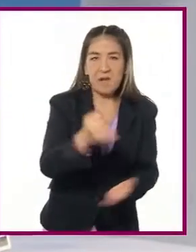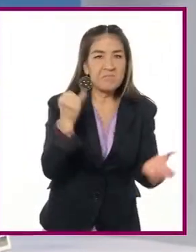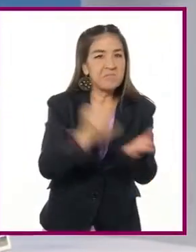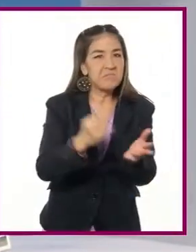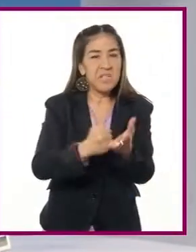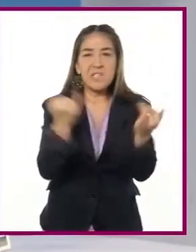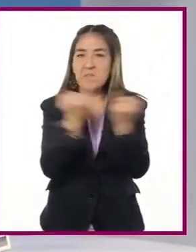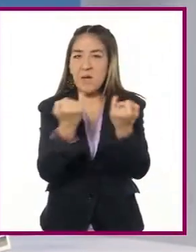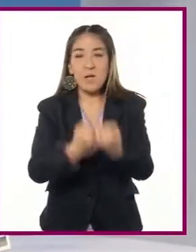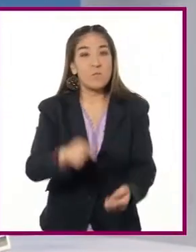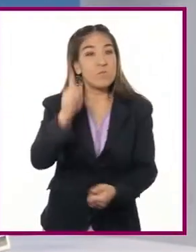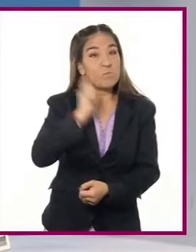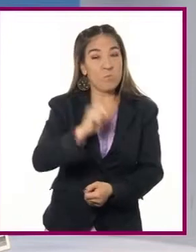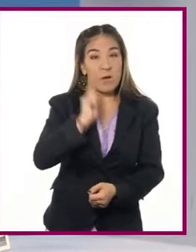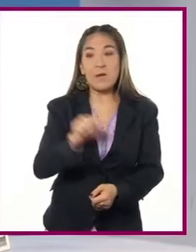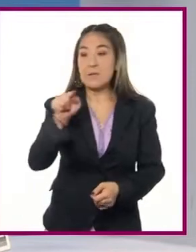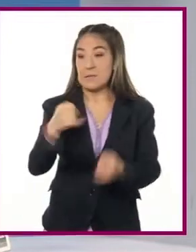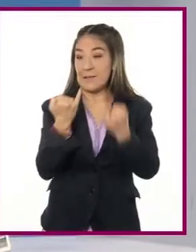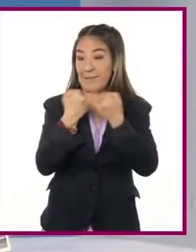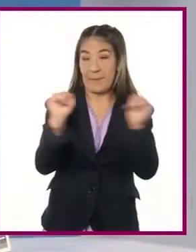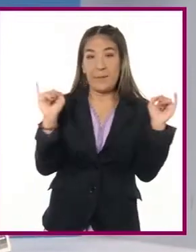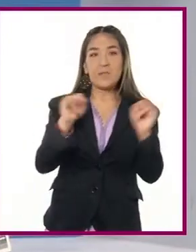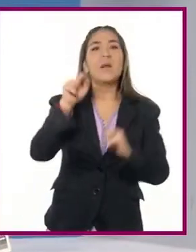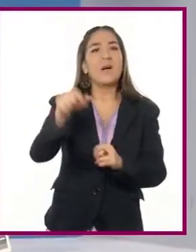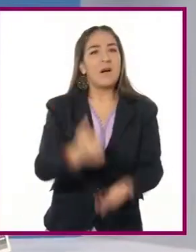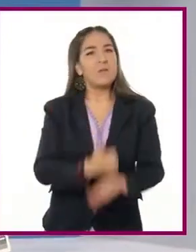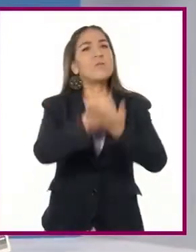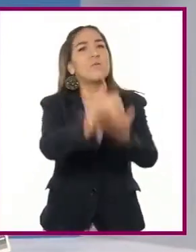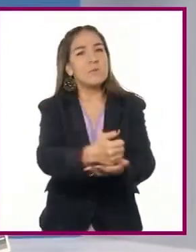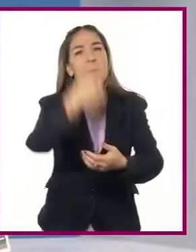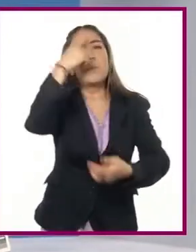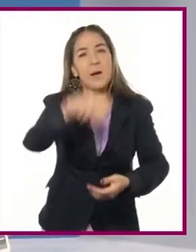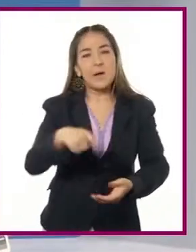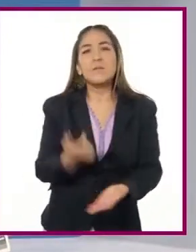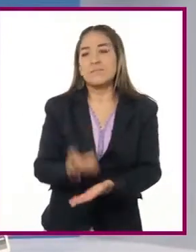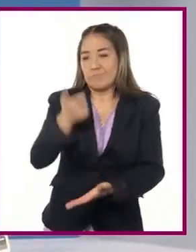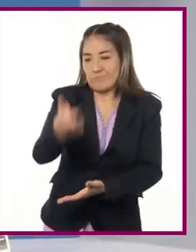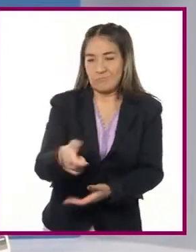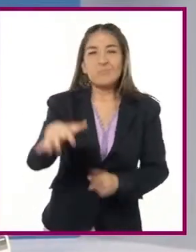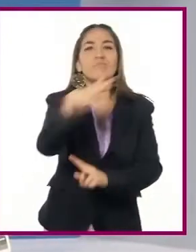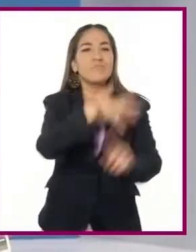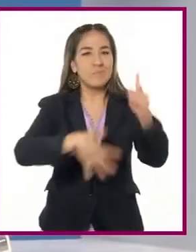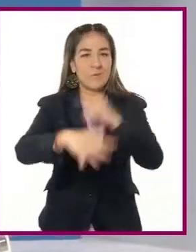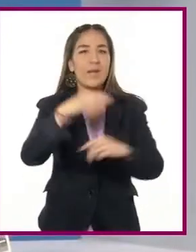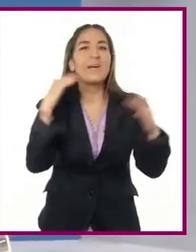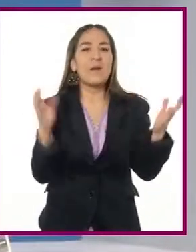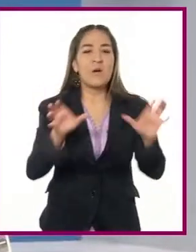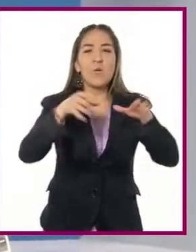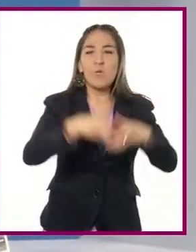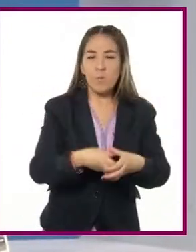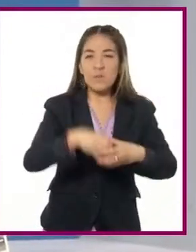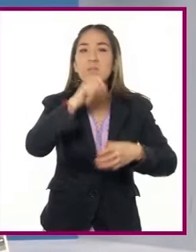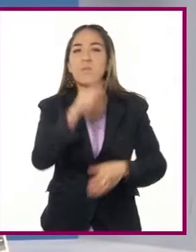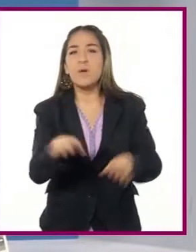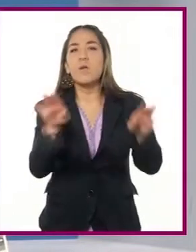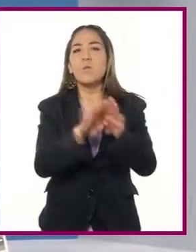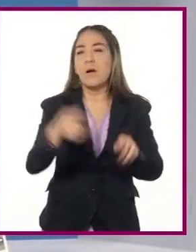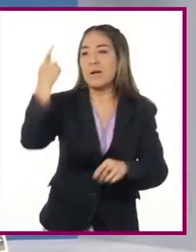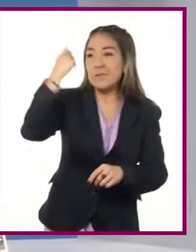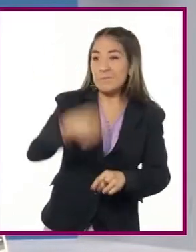mujer, especialmente la independiente, ayuda a los gastos de la comunidad. Obedece las